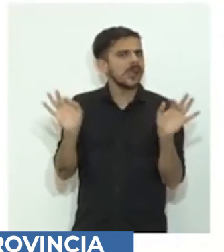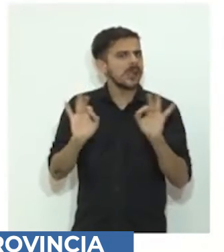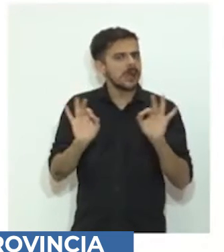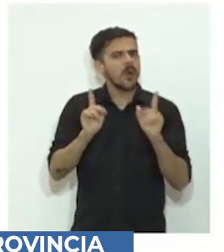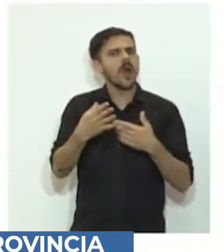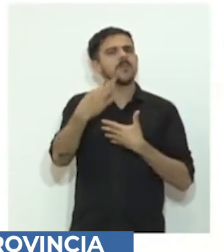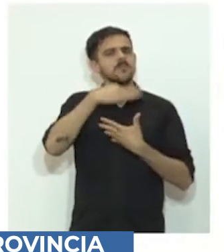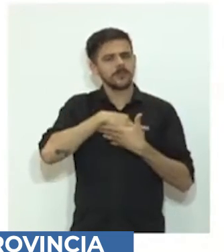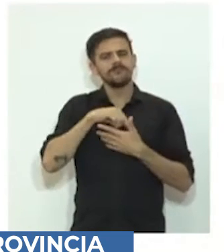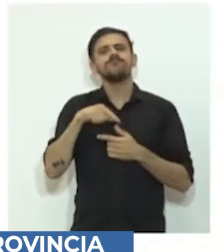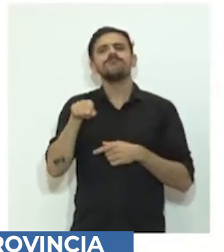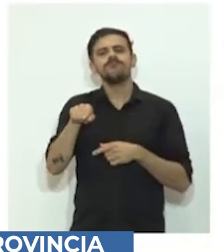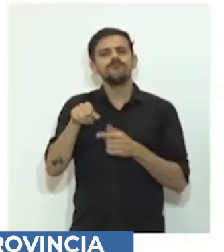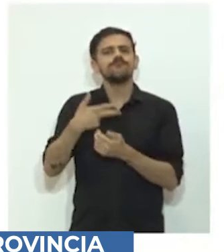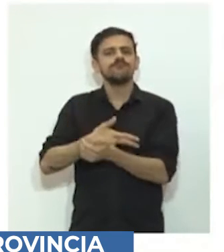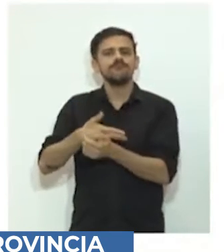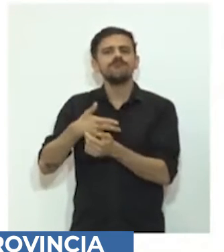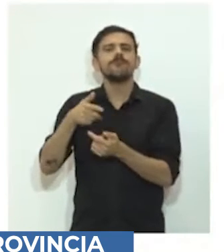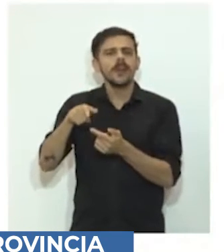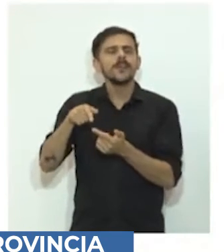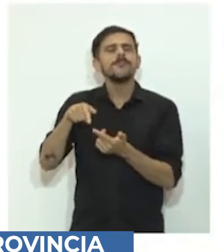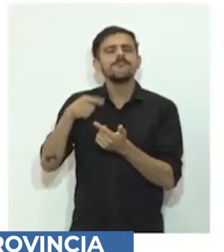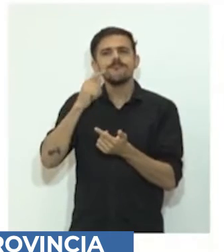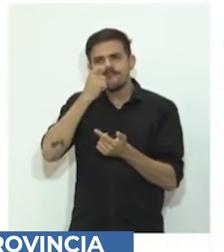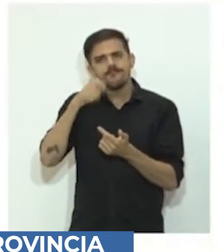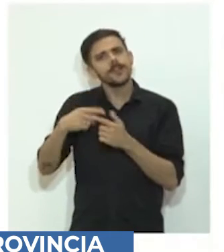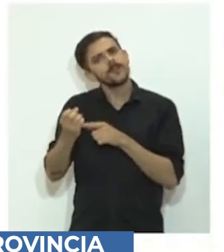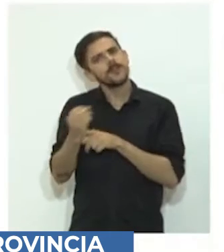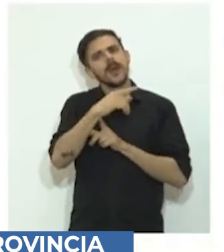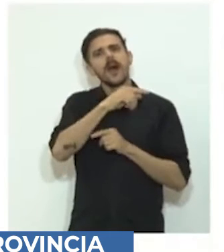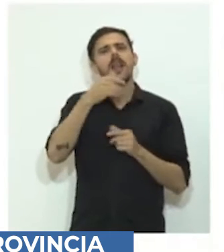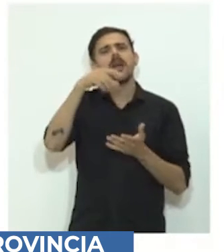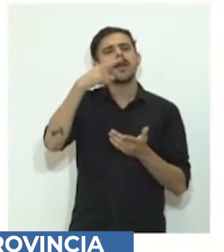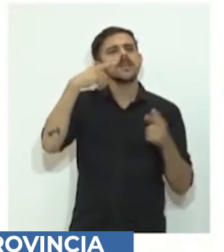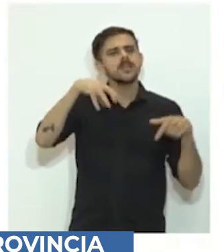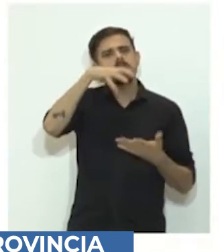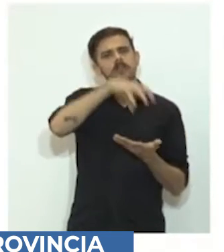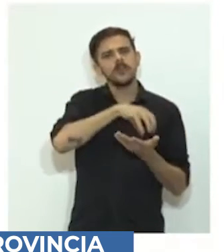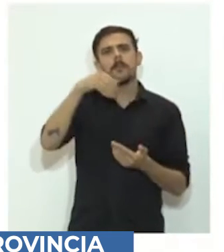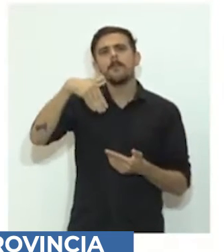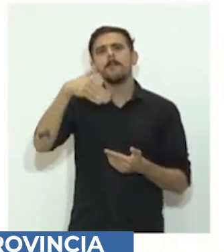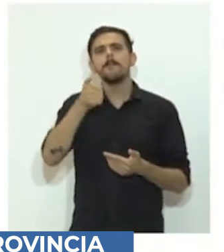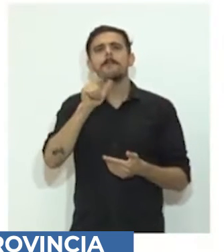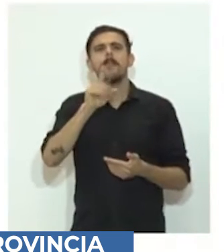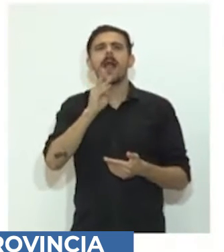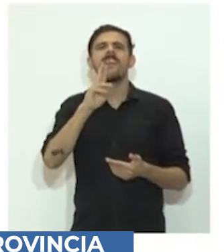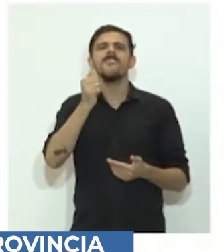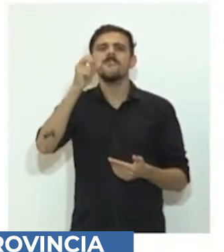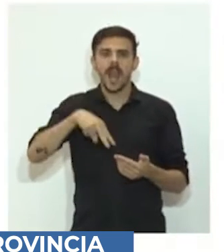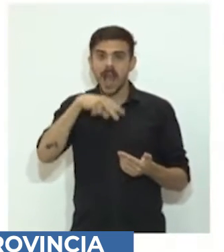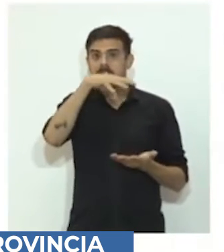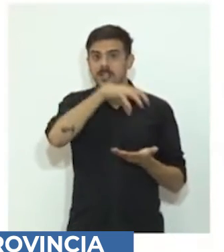instituto malbrán y en la en la provincia de entre ríos nosotros participamos con 17